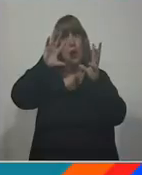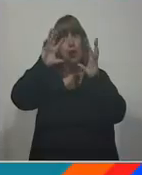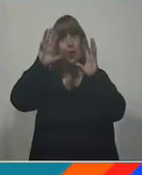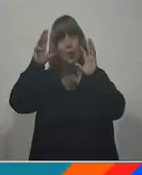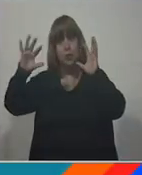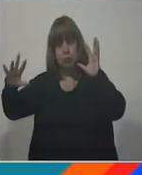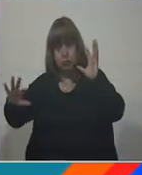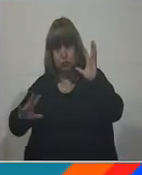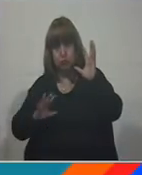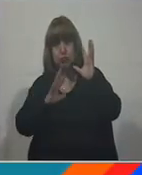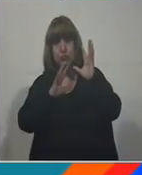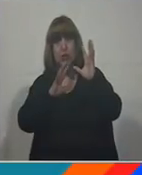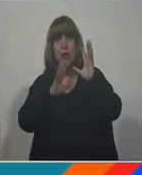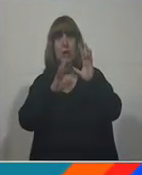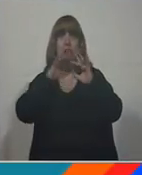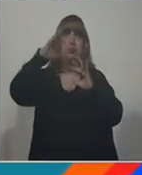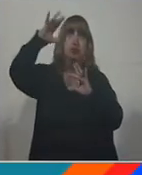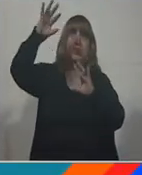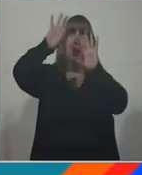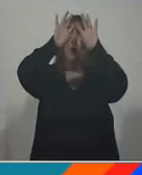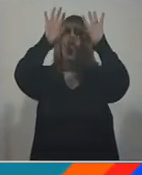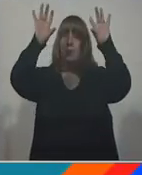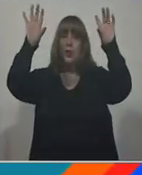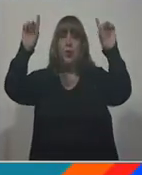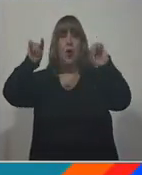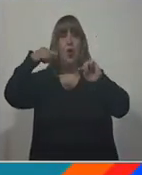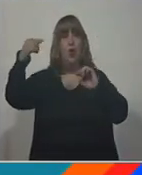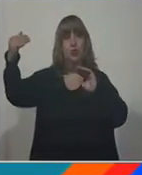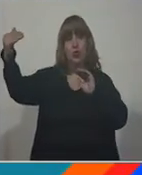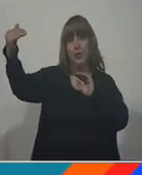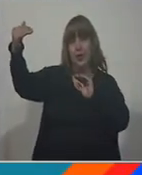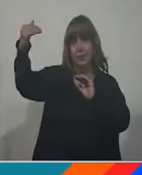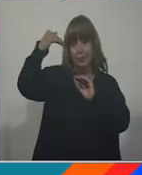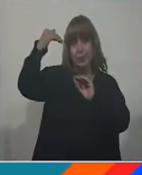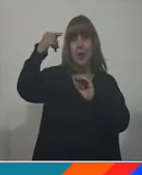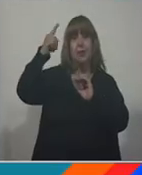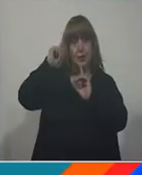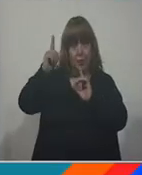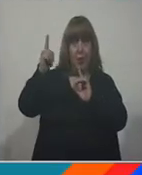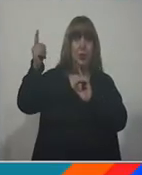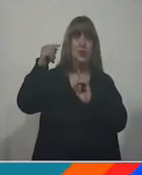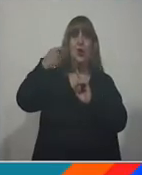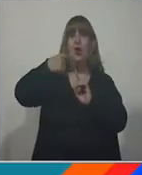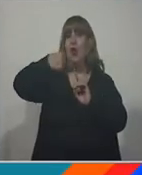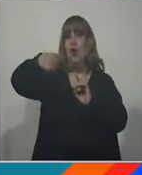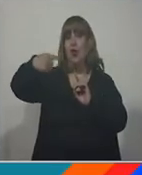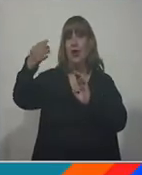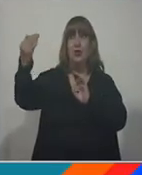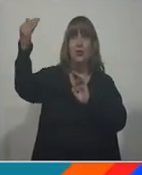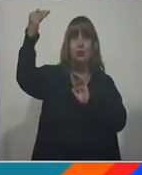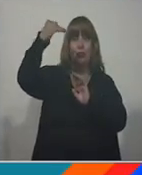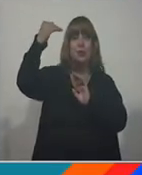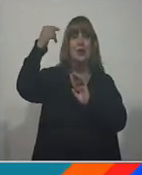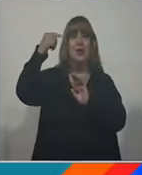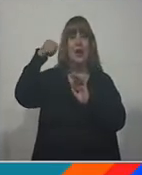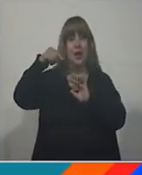importante, está conectado con otro frente frío que está ingresando por el oeste de la República Argentina. Lo que vemos ahí es la parte